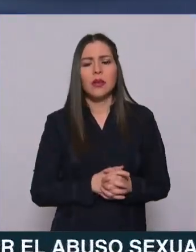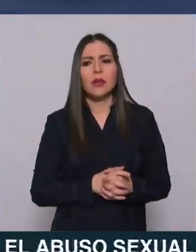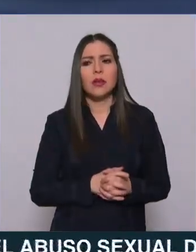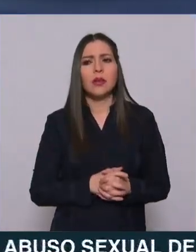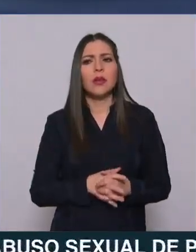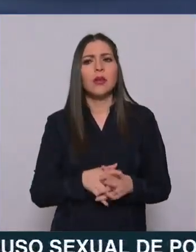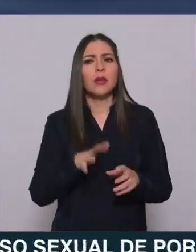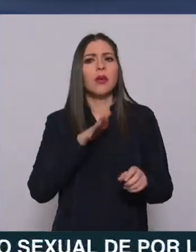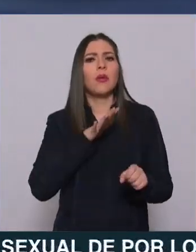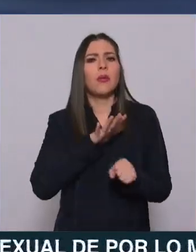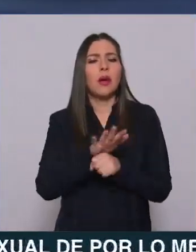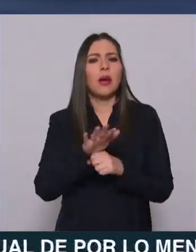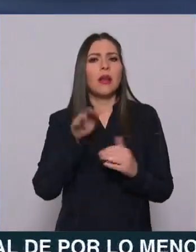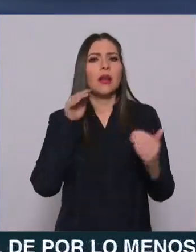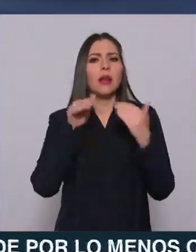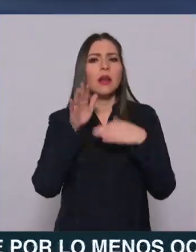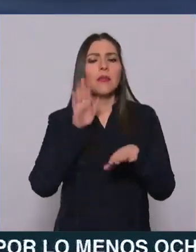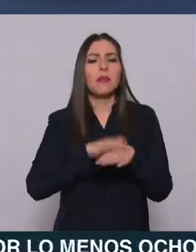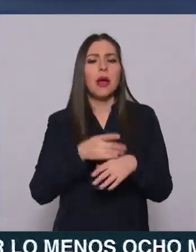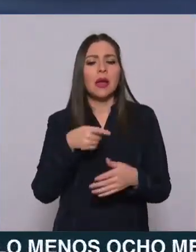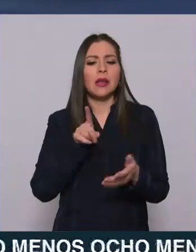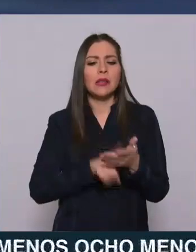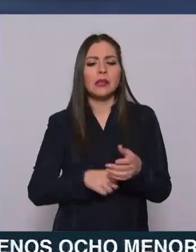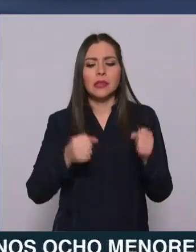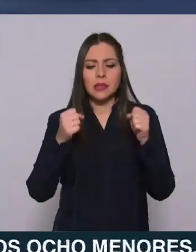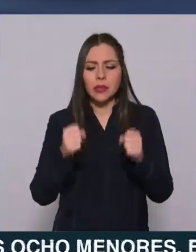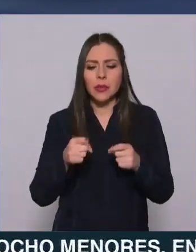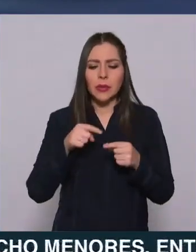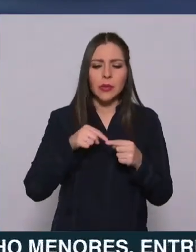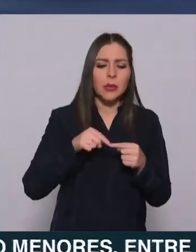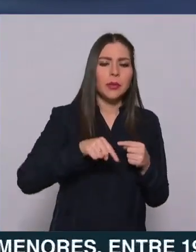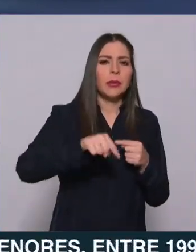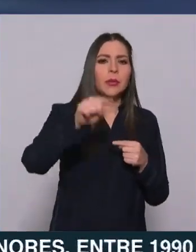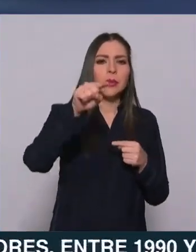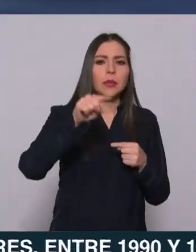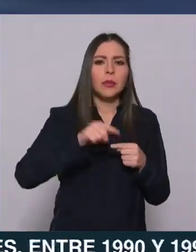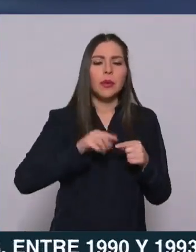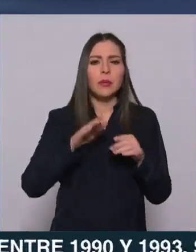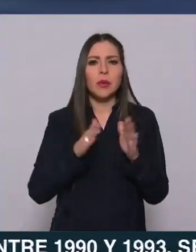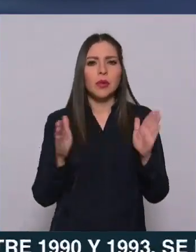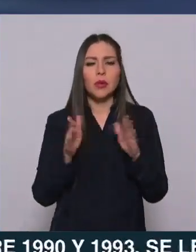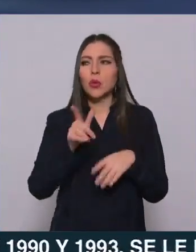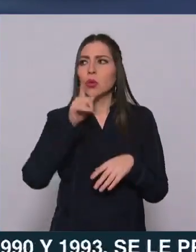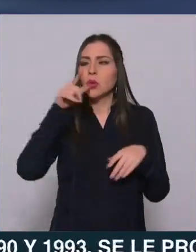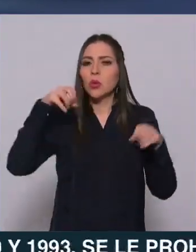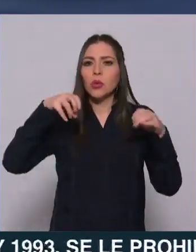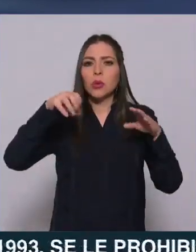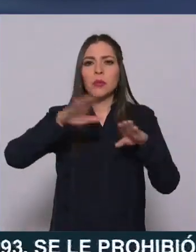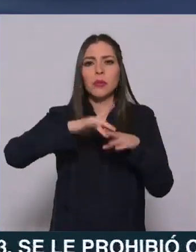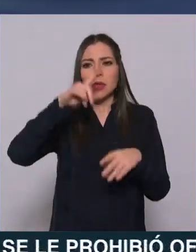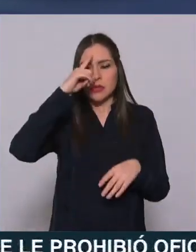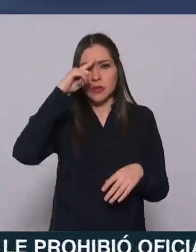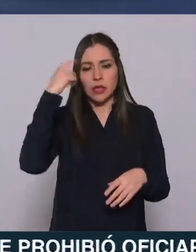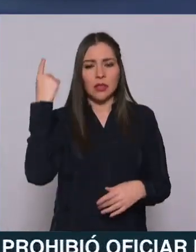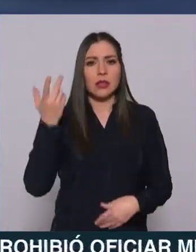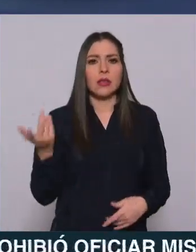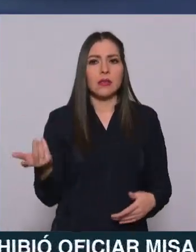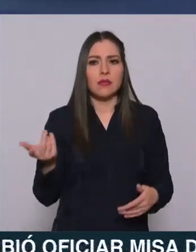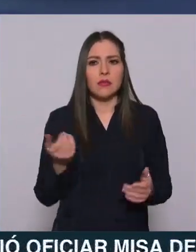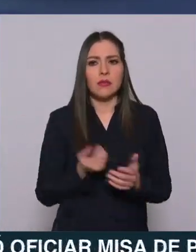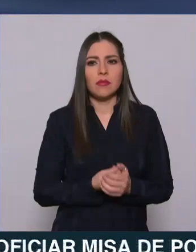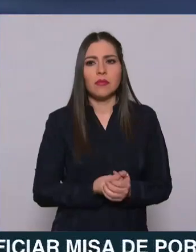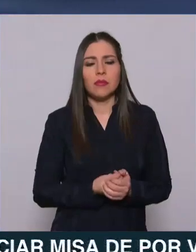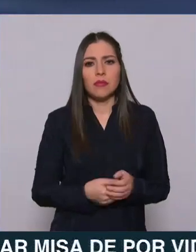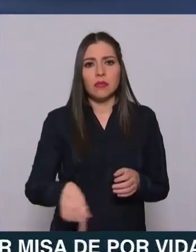podrían ser más seguras, más cortas las distancias, más fáciles de iluminar? Eso, aunque no lo creamos, puede resultar